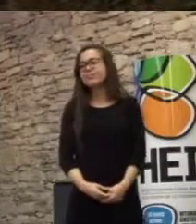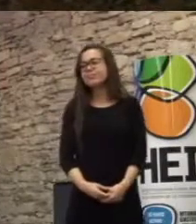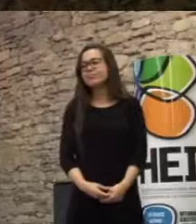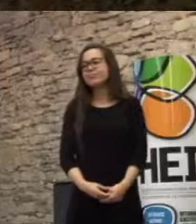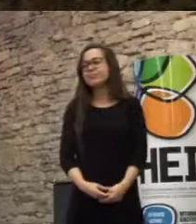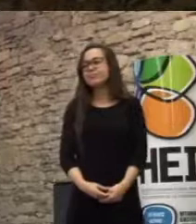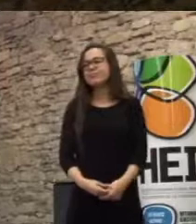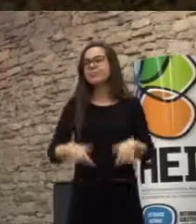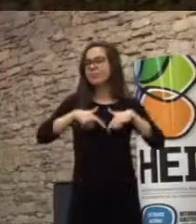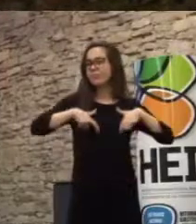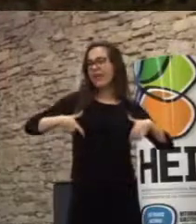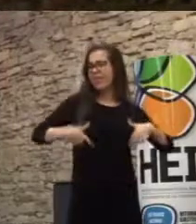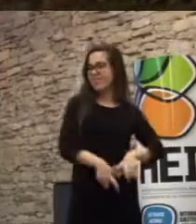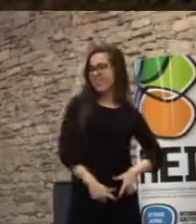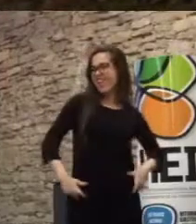lencería